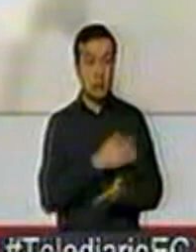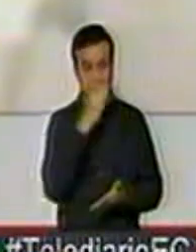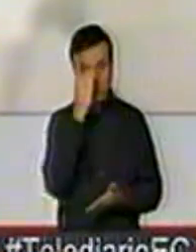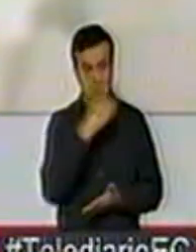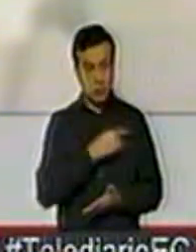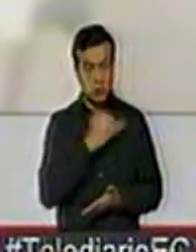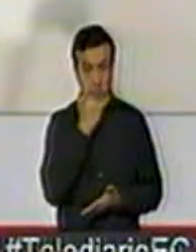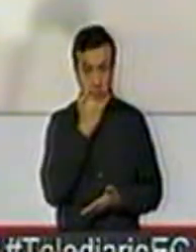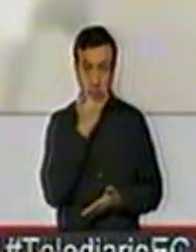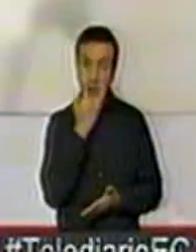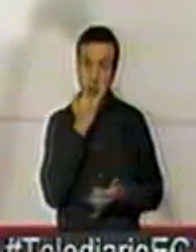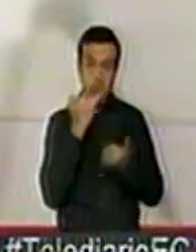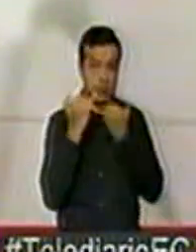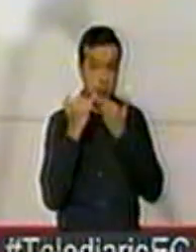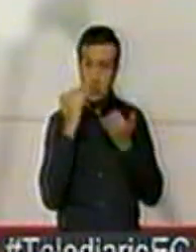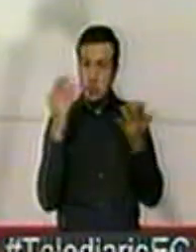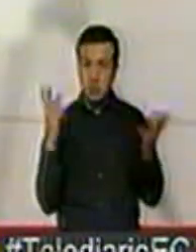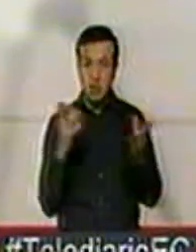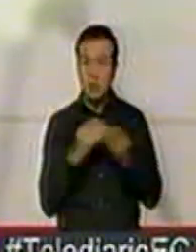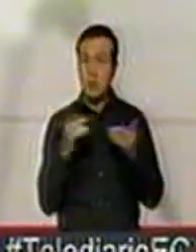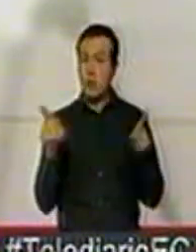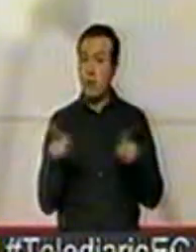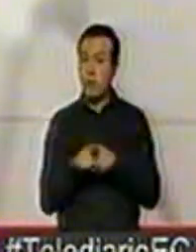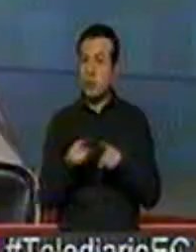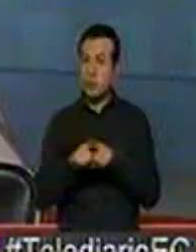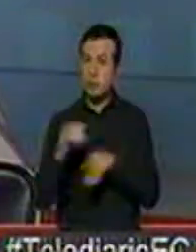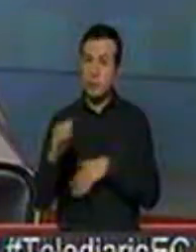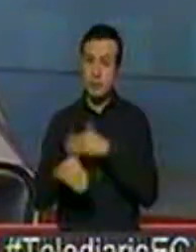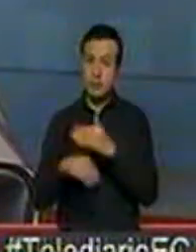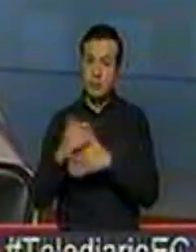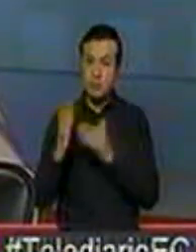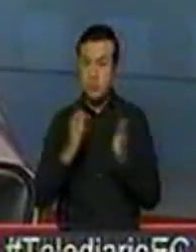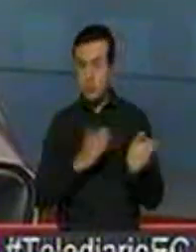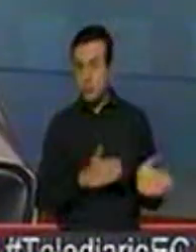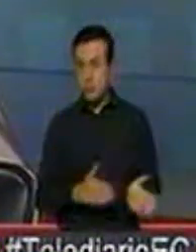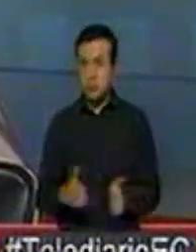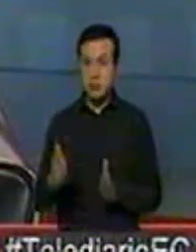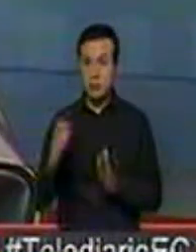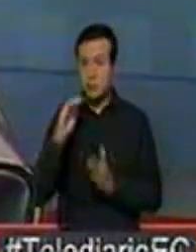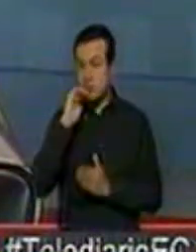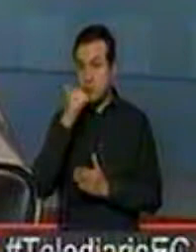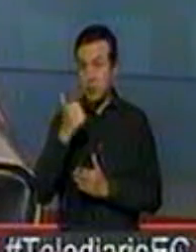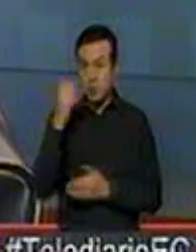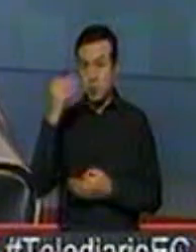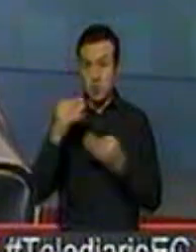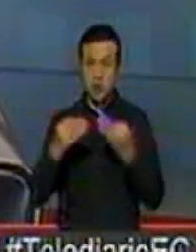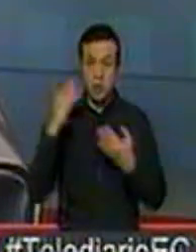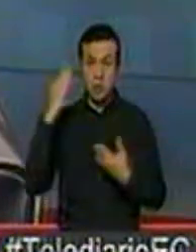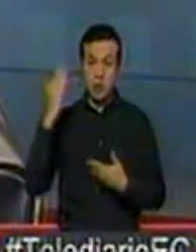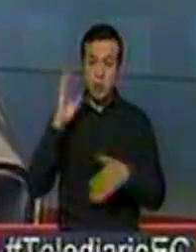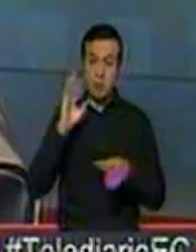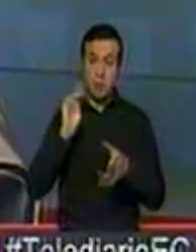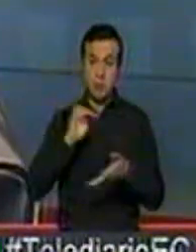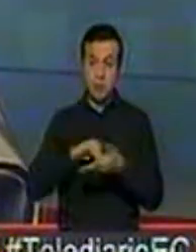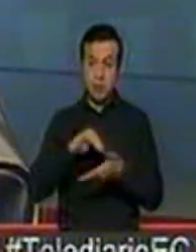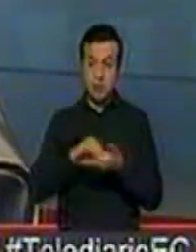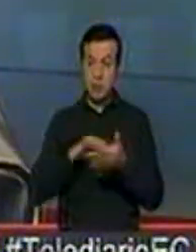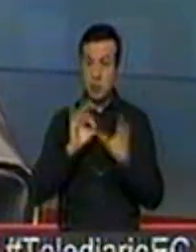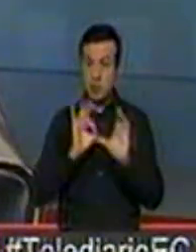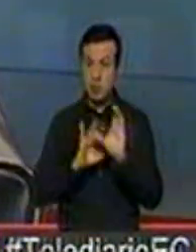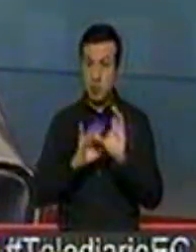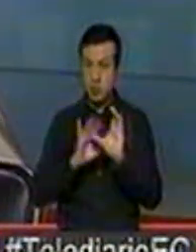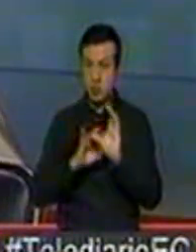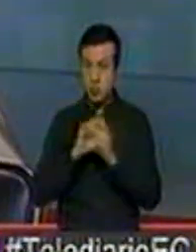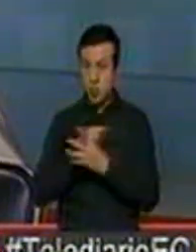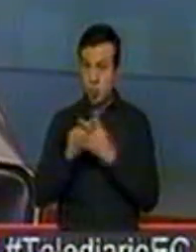nos hacen bien a todos. Lo mismo aplica para el proceso que se tratará el día de mañana, el juicio político a los miembros del Consejo de Participación Ciudadana